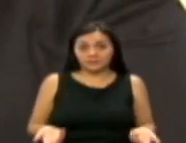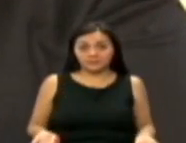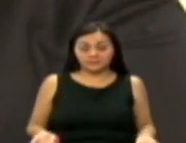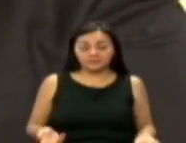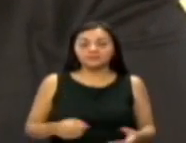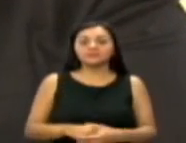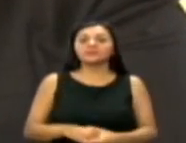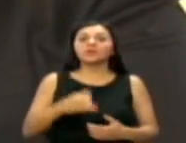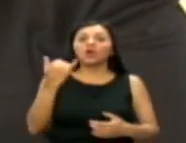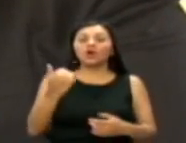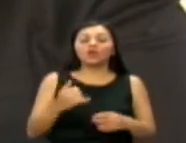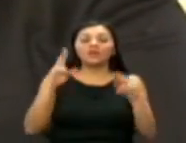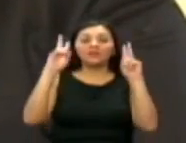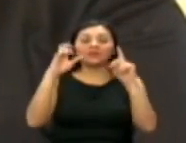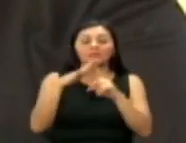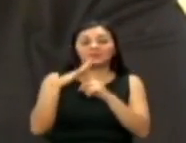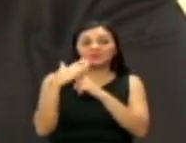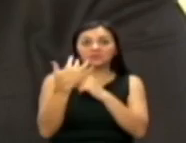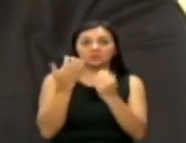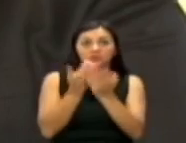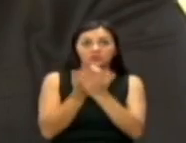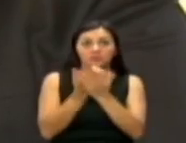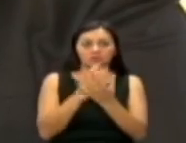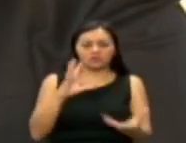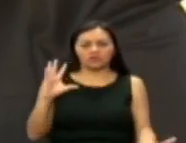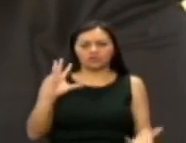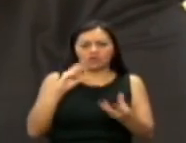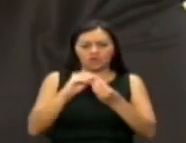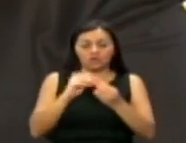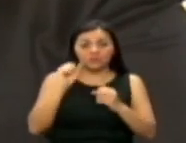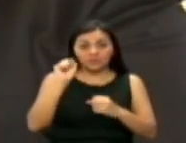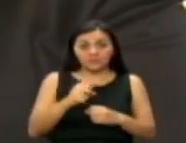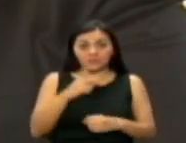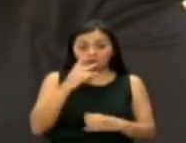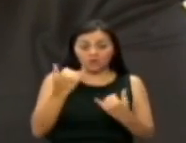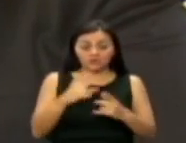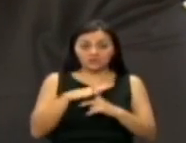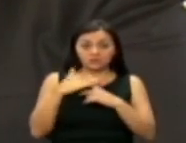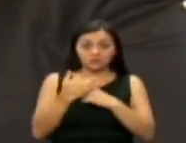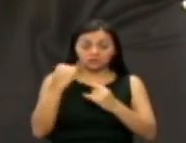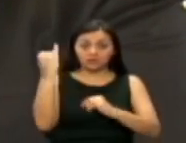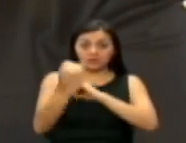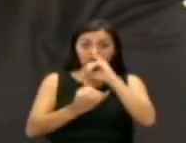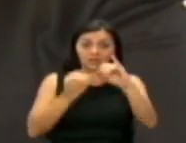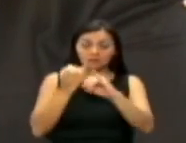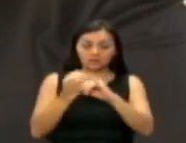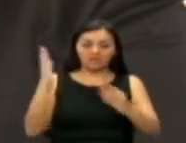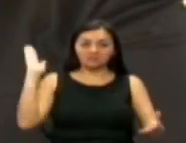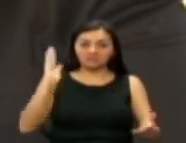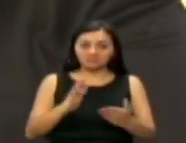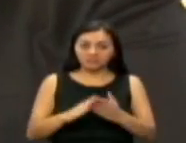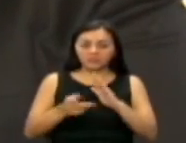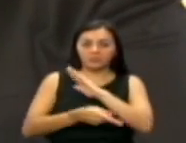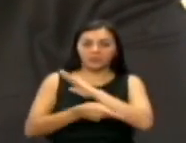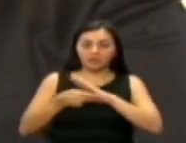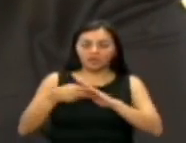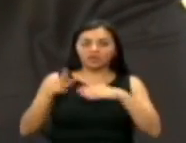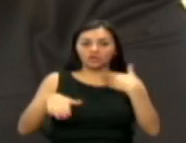económica parece que, bueno, todo considerado bajo la circunstancia que vive a nivel internacional, la caída del precio del petróleo, se